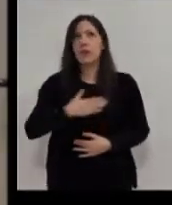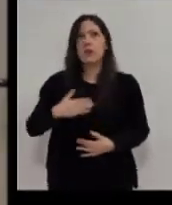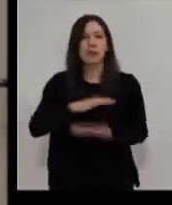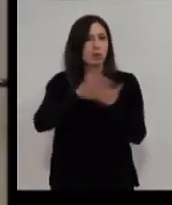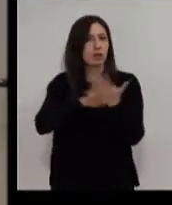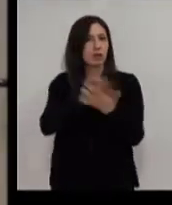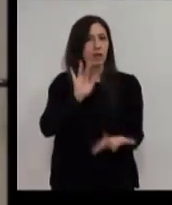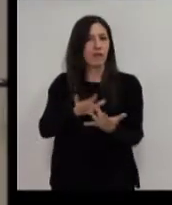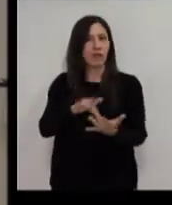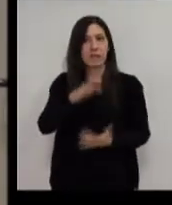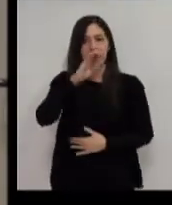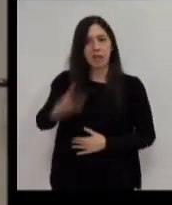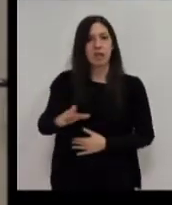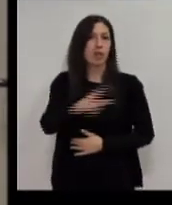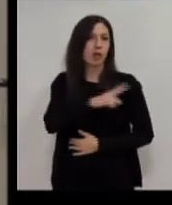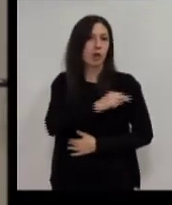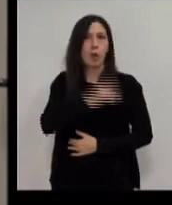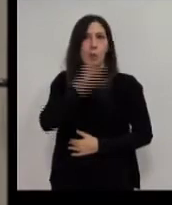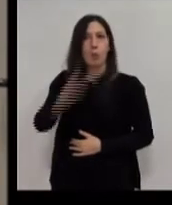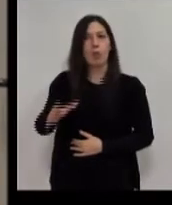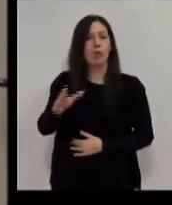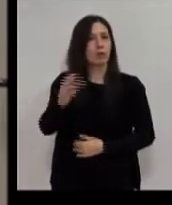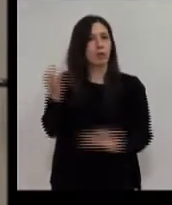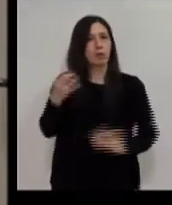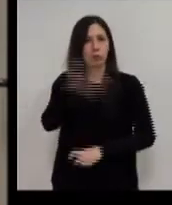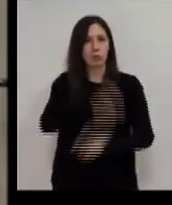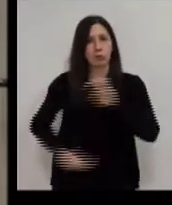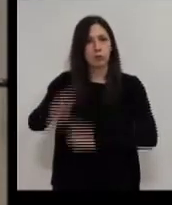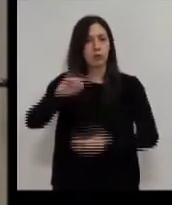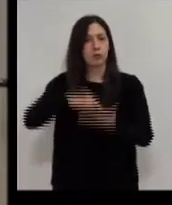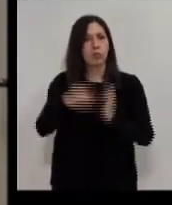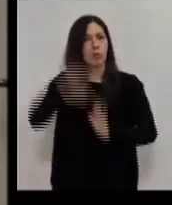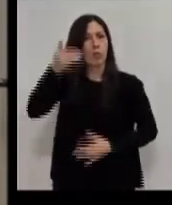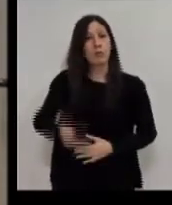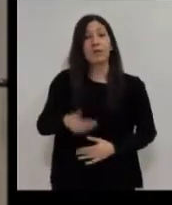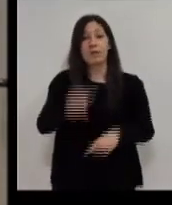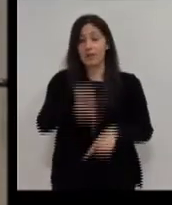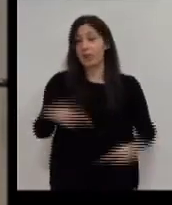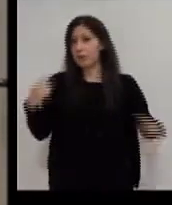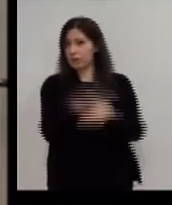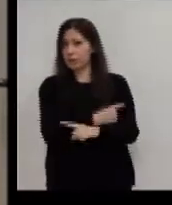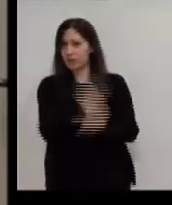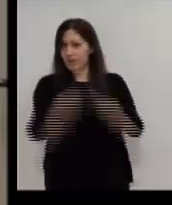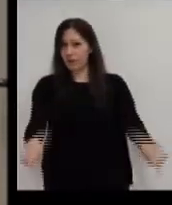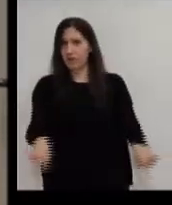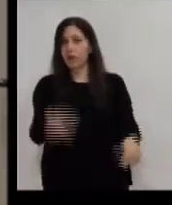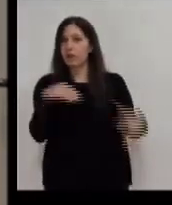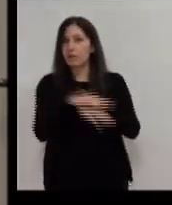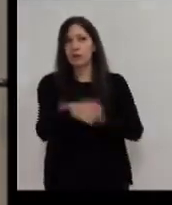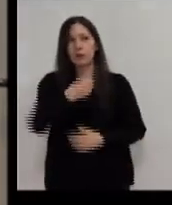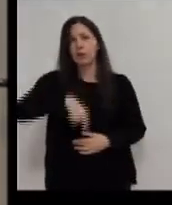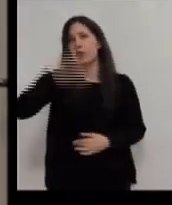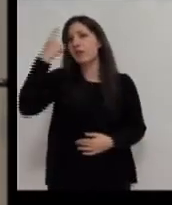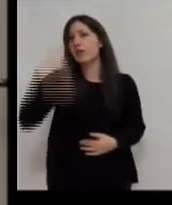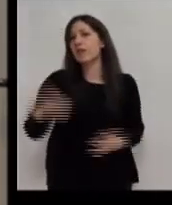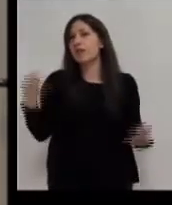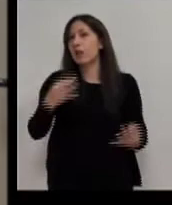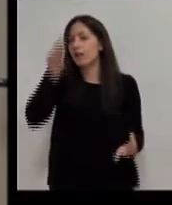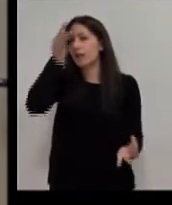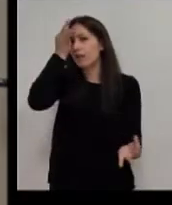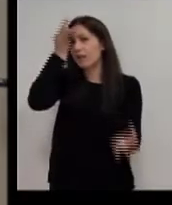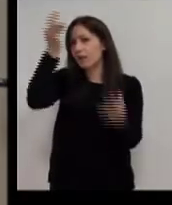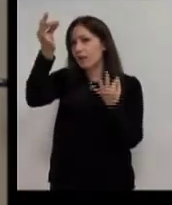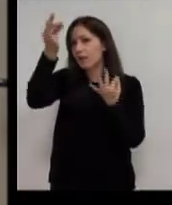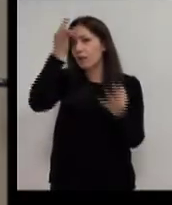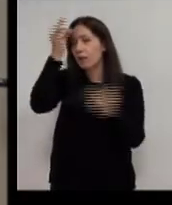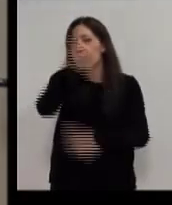porque todos queremos hablar con el concejal de tal o ver, porque queremos resolver cosas muy importantes. Pues aquí es al revés, la accesibilidad, pues lo